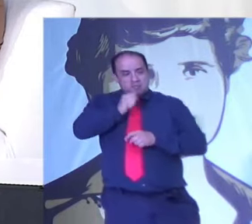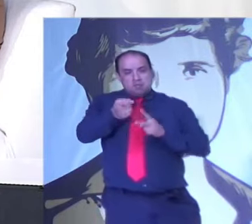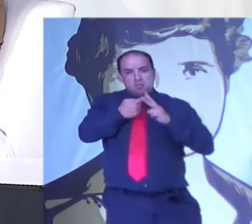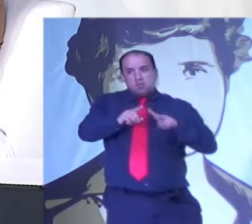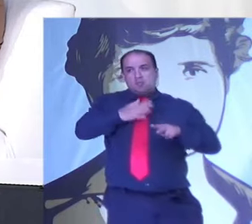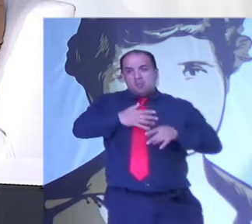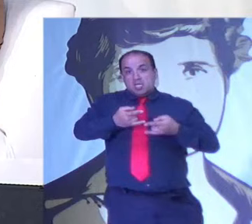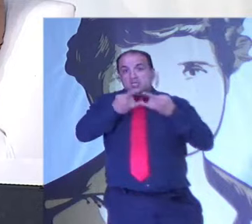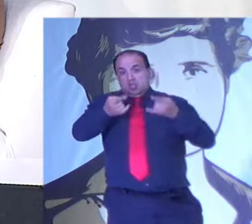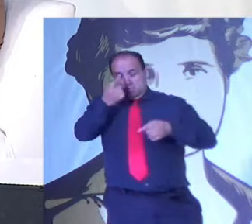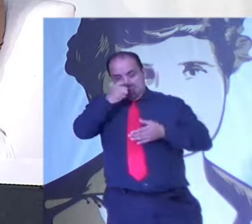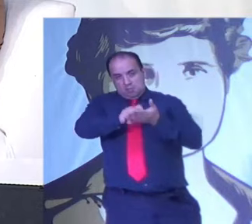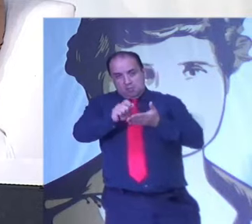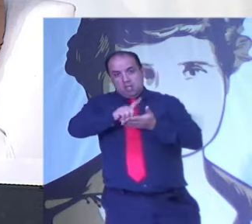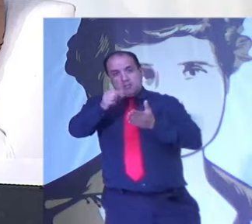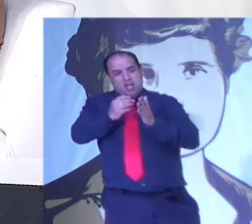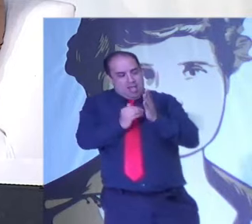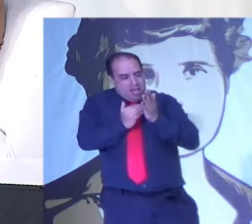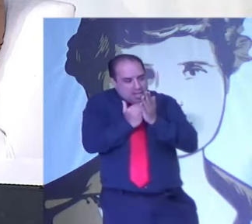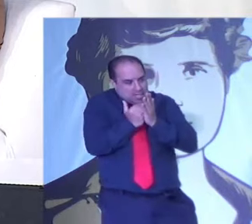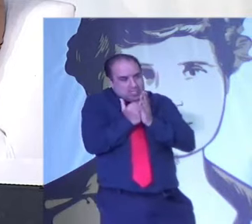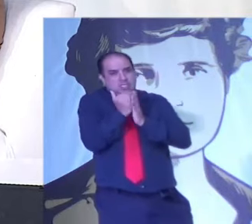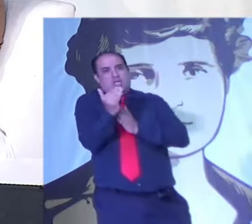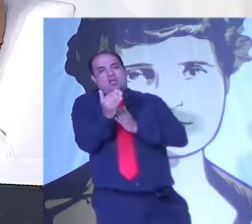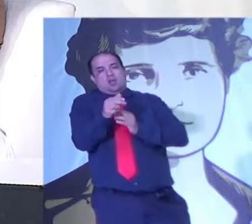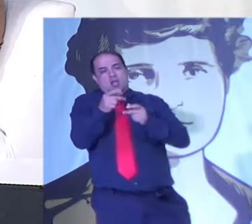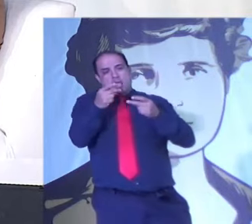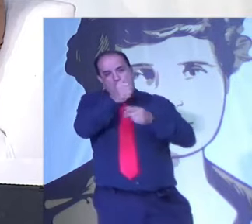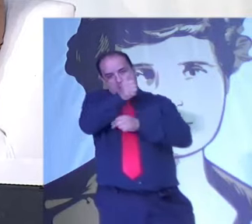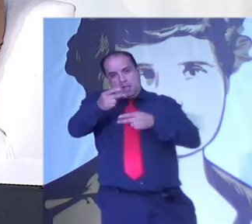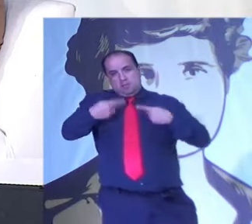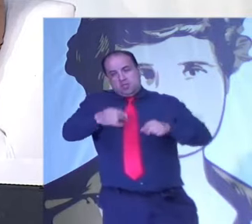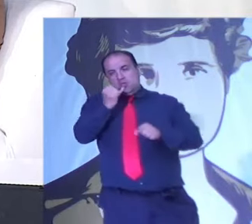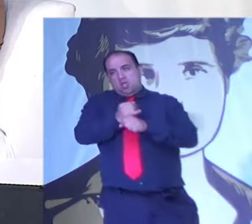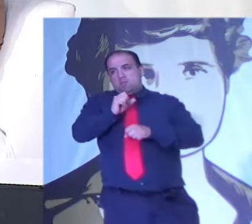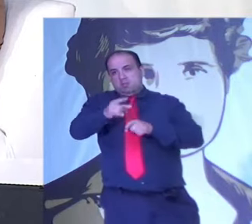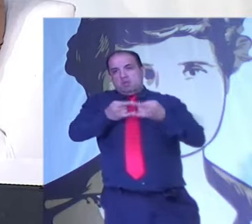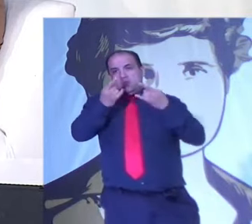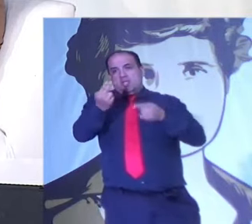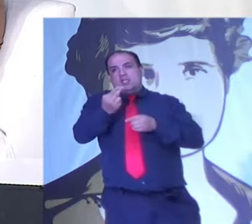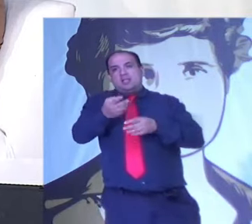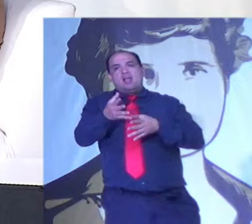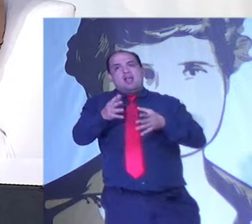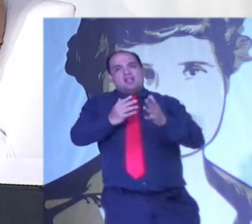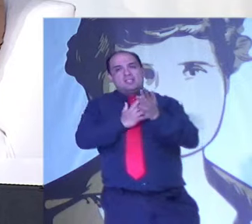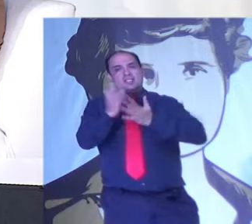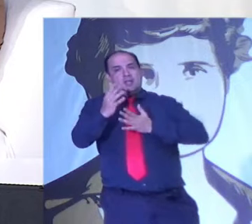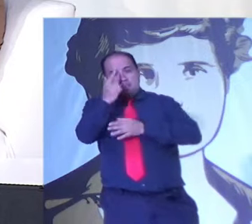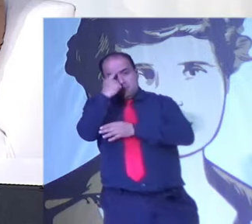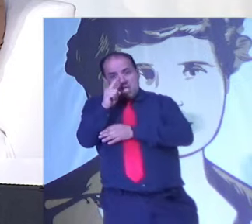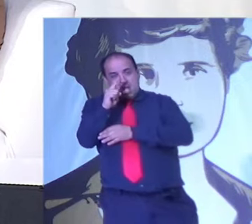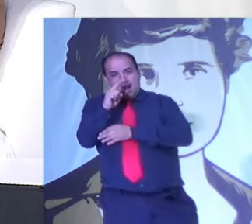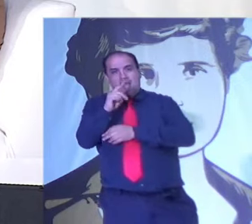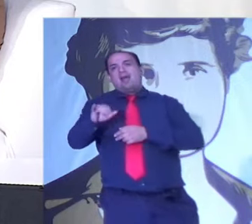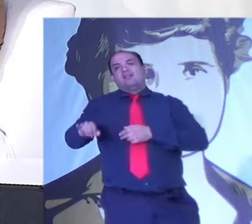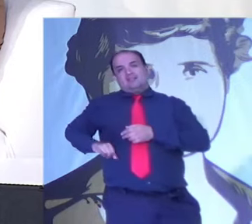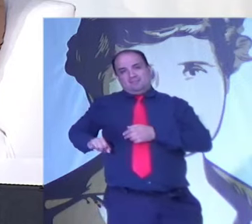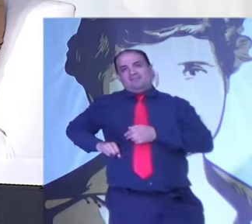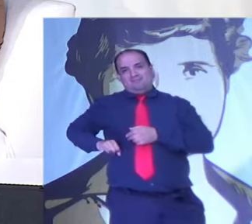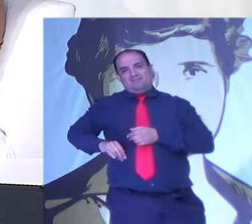lo que hago es exagerarlo, porque todos los personajes, como la historia misma, tiene que ser una exageración para volverse, para que sea interesante,